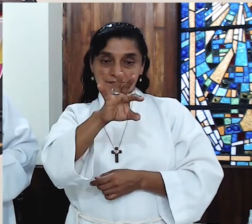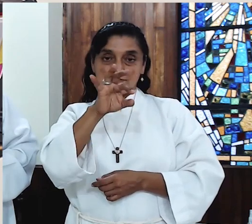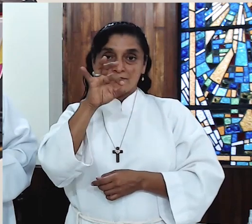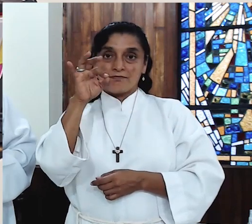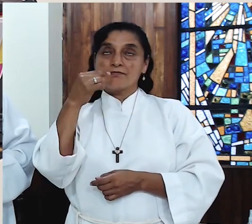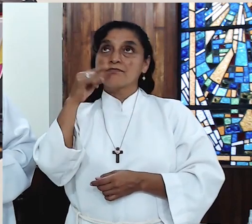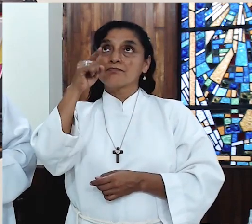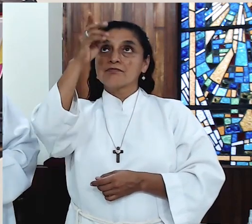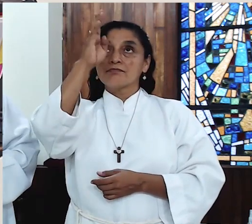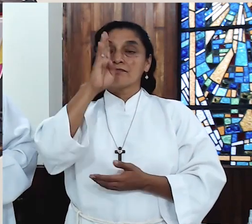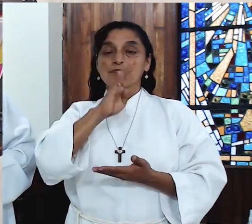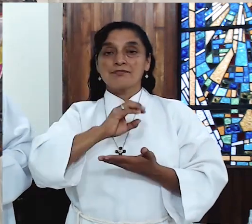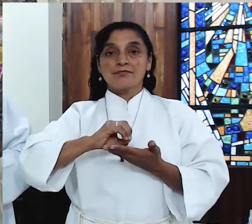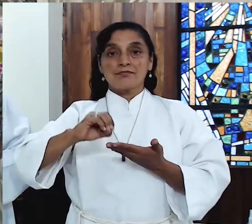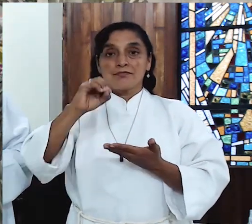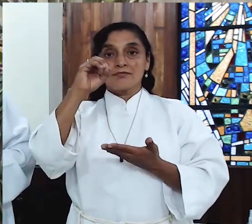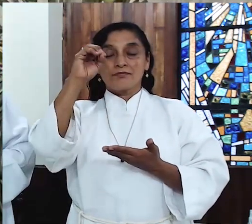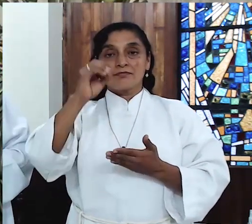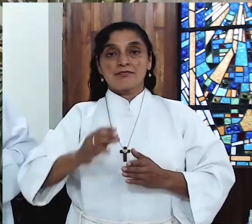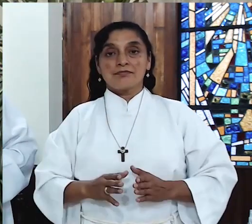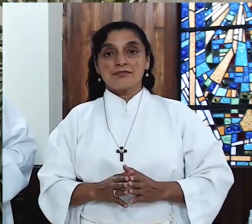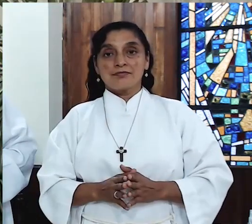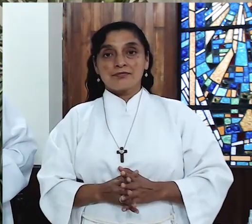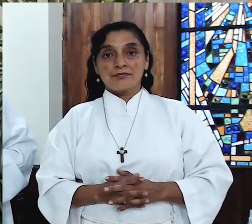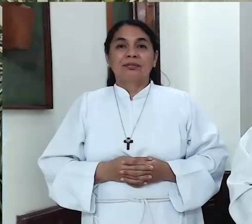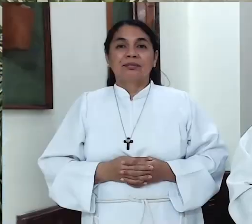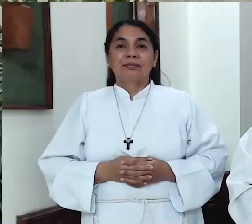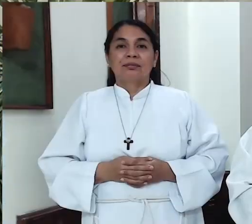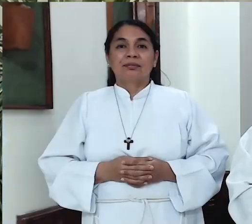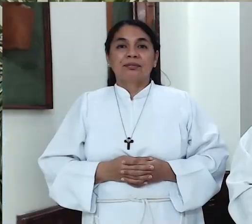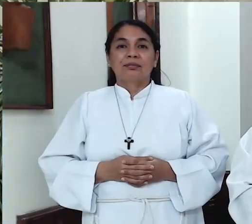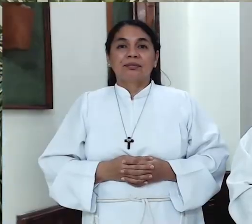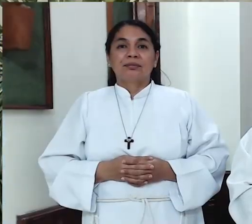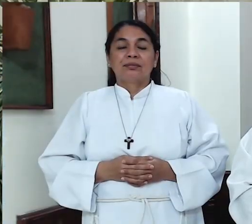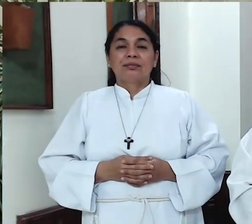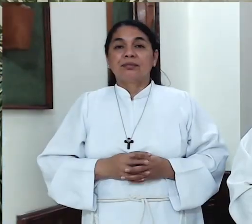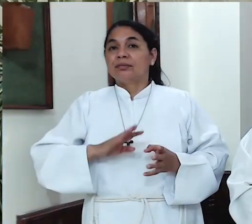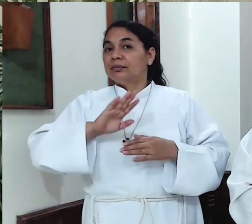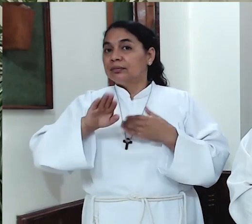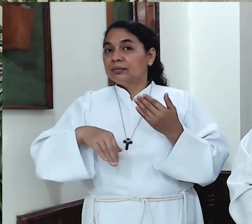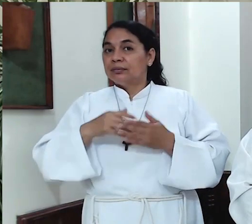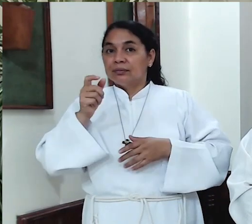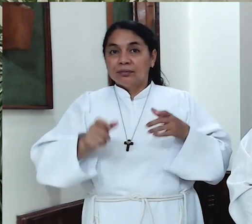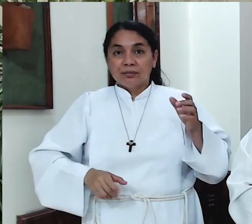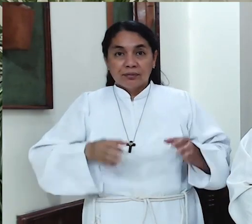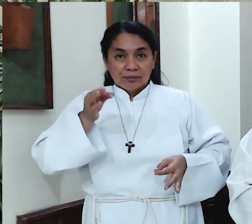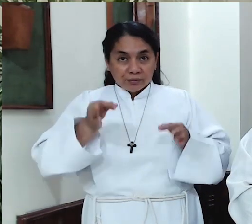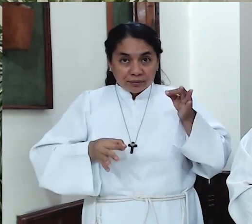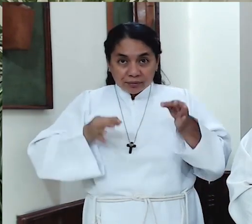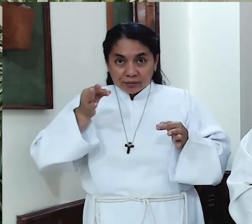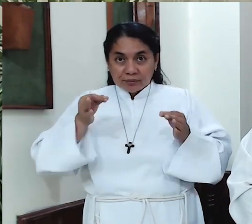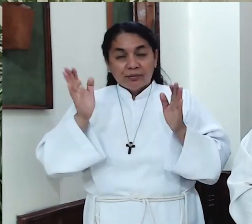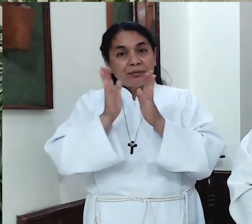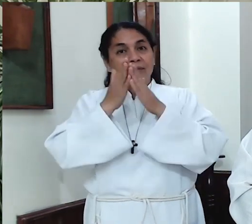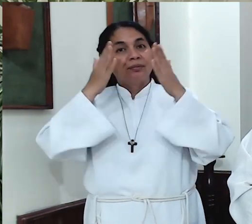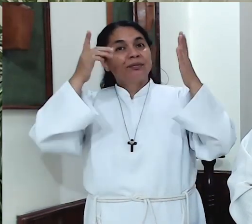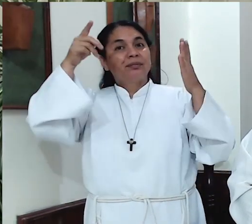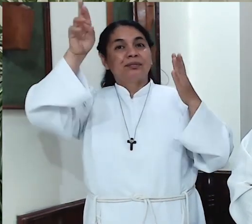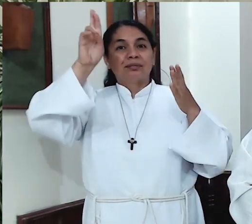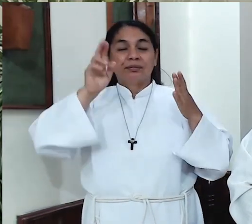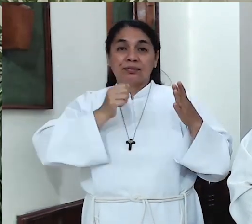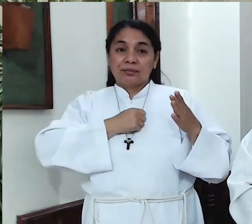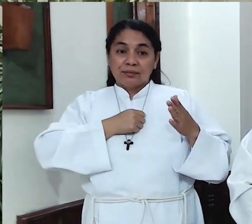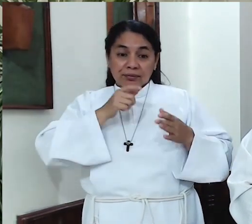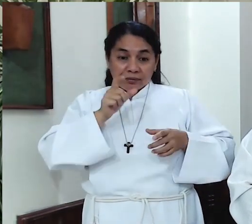escogido por Dios. Que los justos aclamen al Señor. Es propio de los